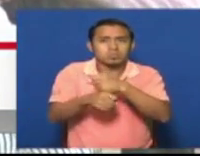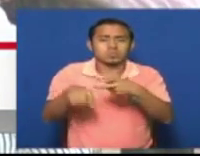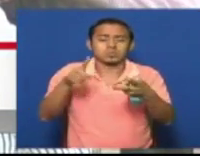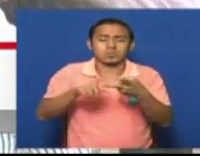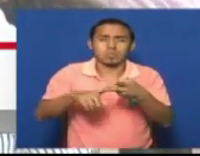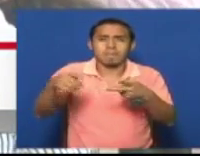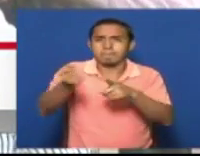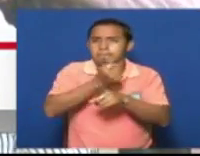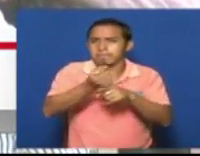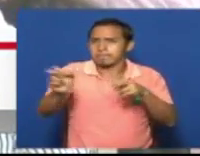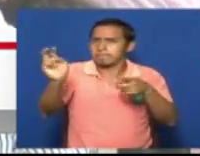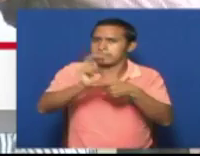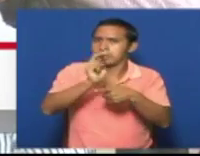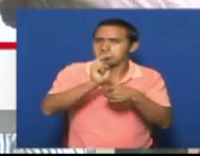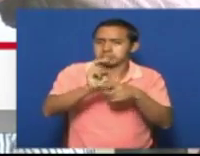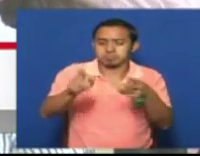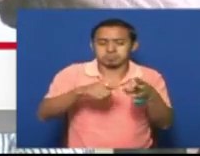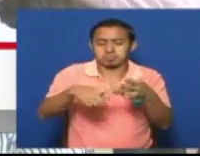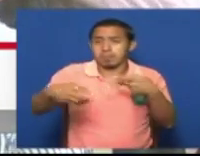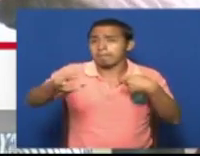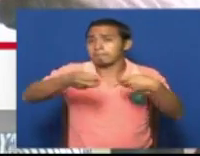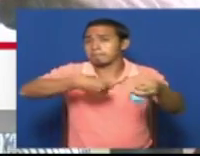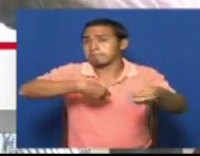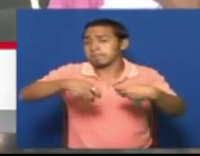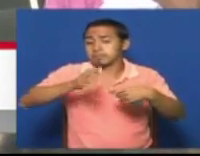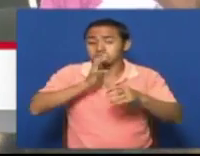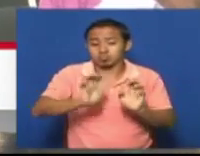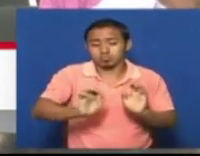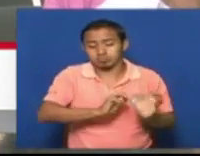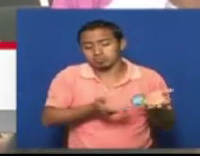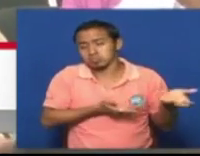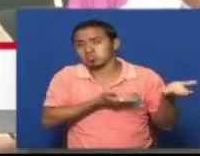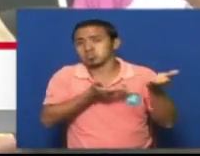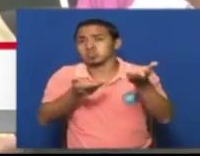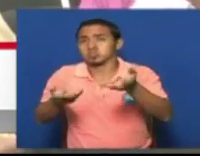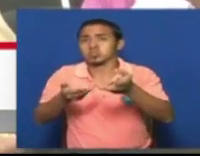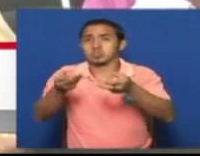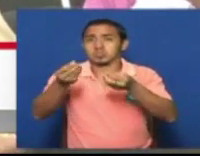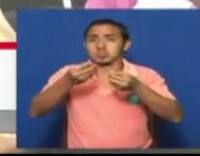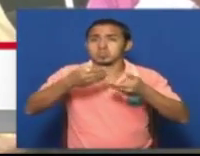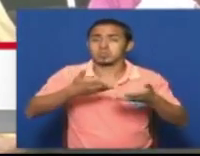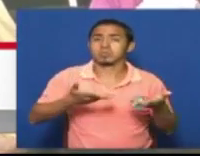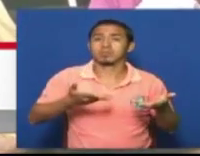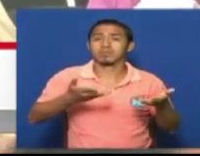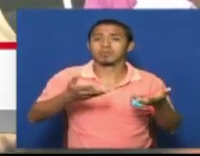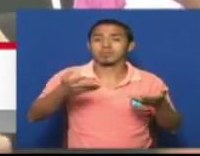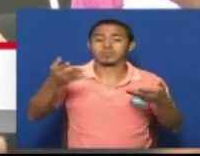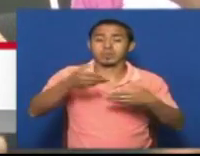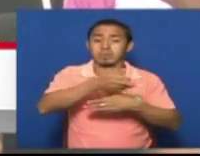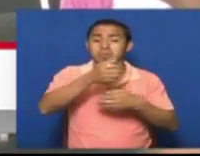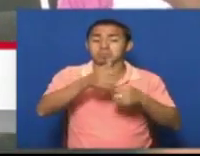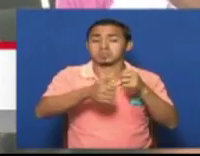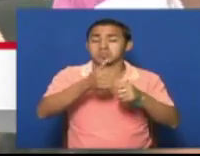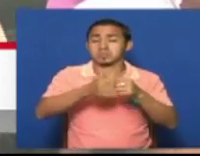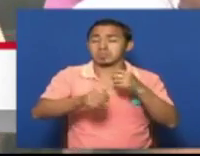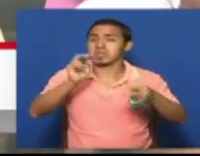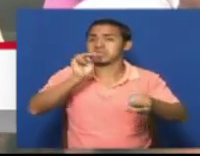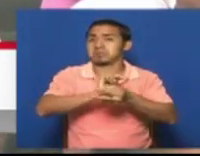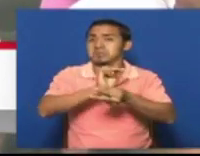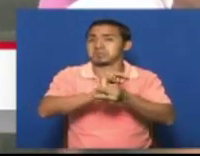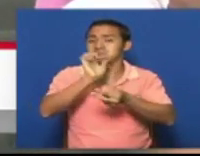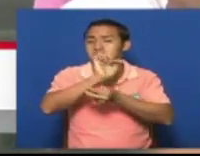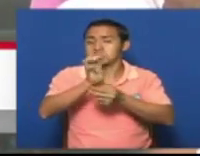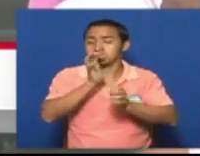violencia sexual de venta de los niños y de las niñas de utilización de los niños con fines sexuales inclusive la